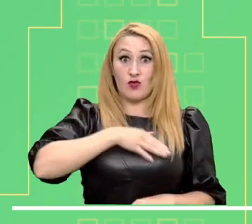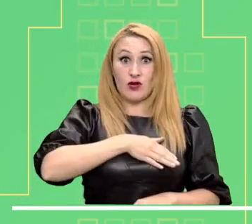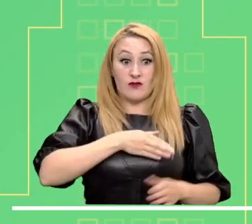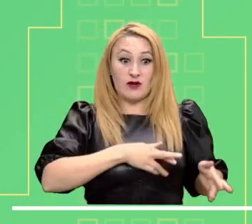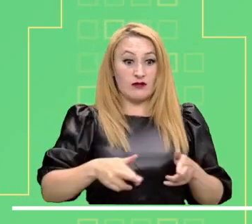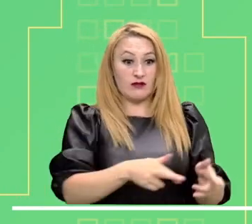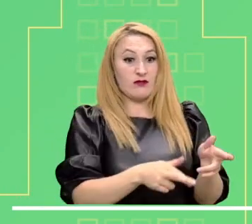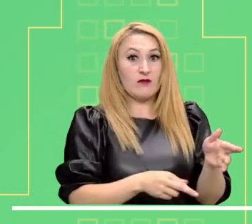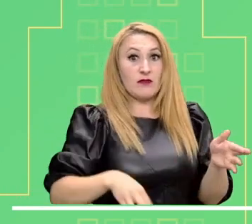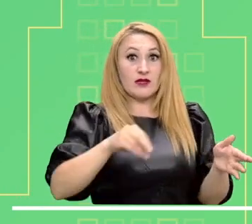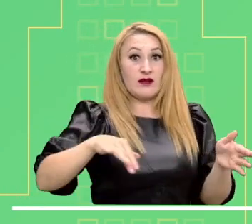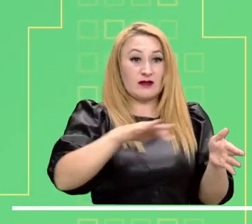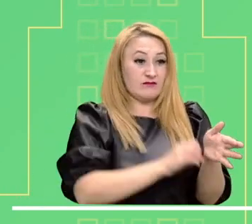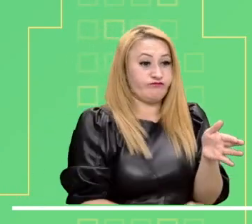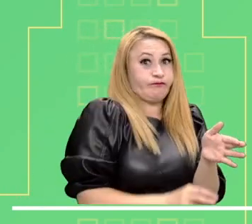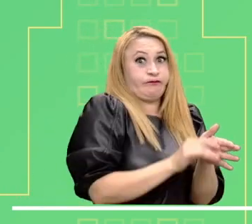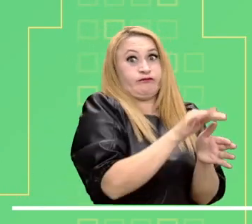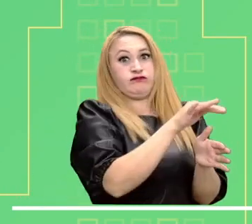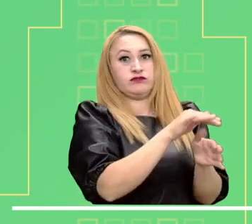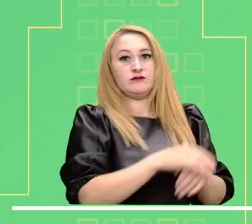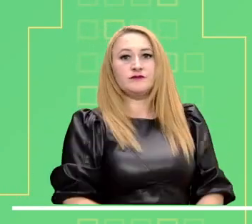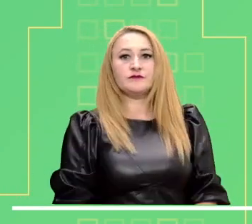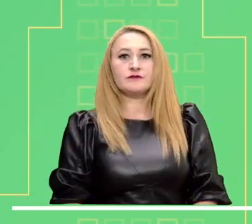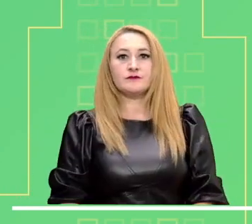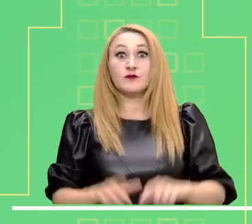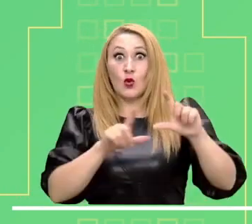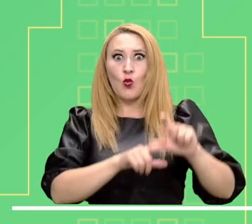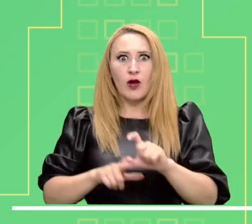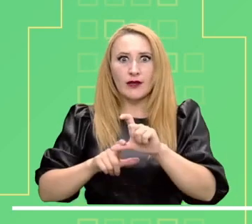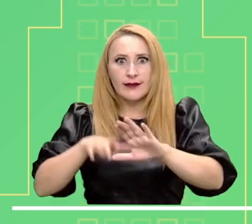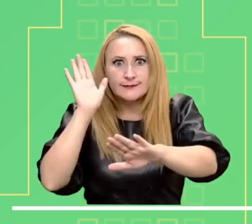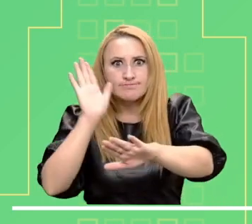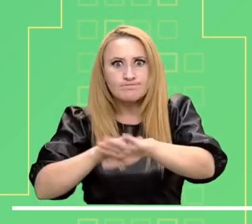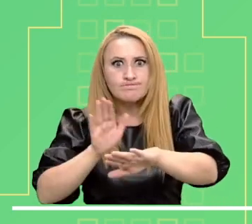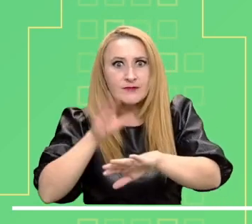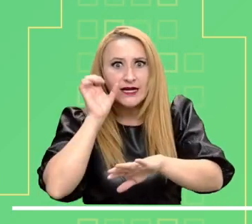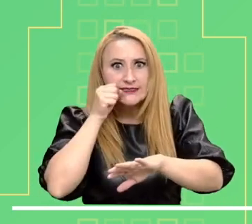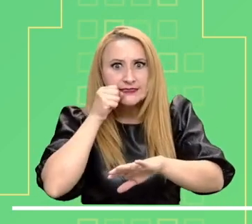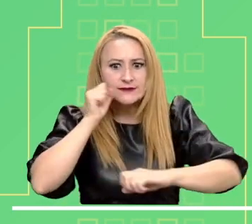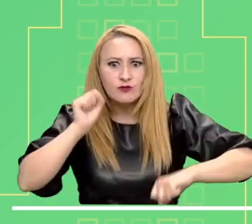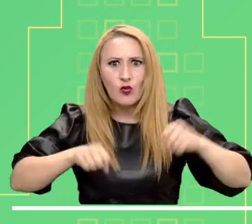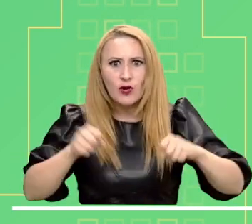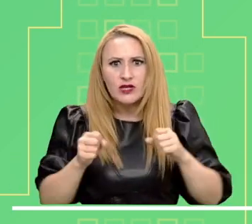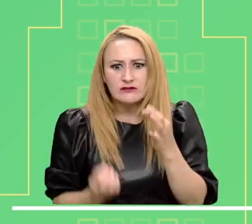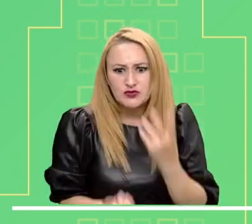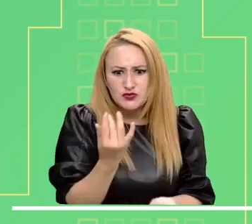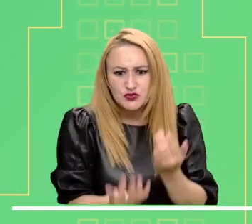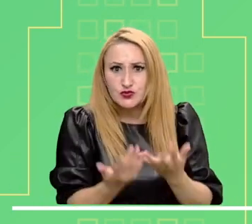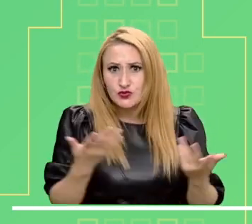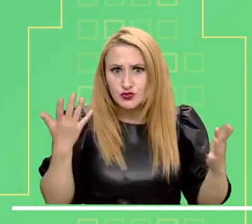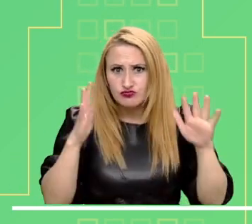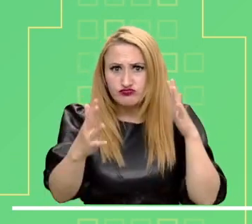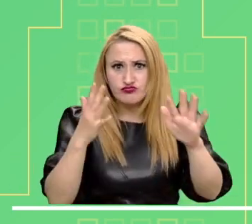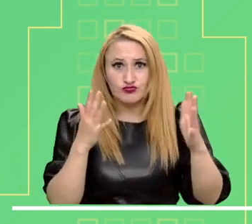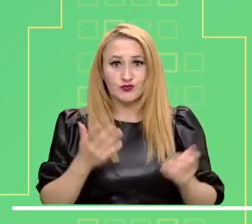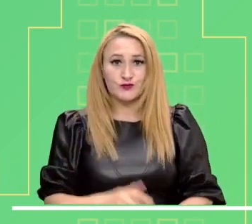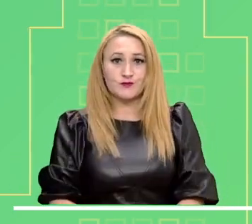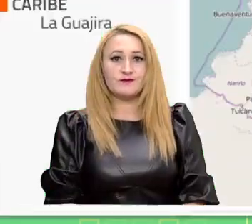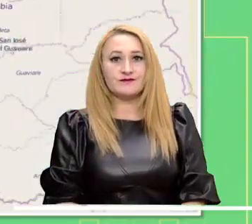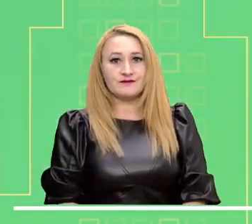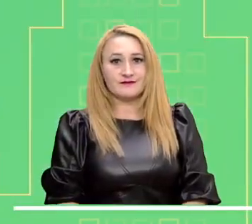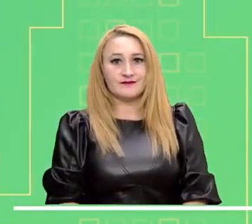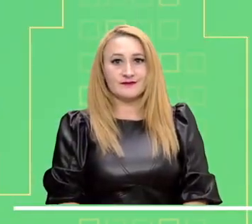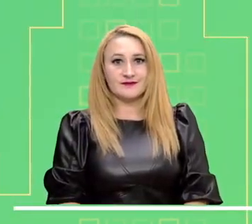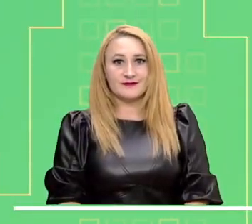Villavicencio, lo que afectó 6 viviendas en el sector Cemex. Por otro lado, en Bolívar se reportan niveles altos en el río Magdalena, a la altura del municipio de